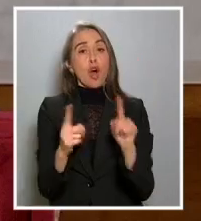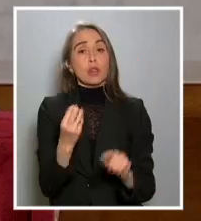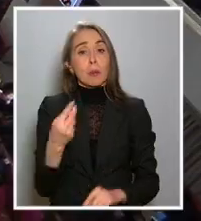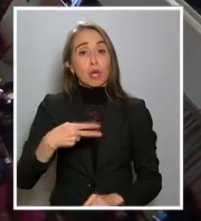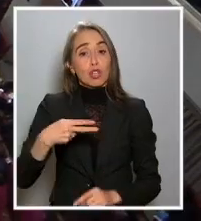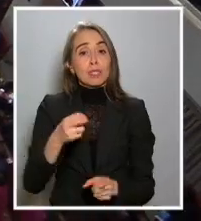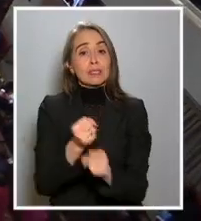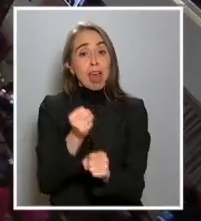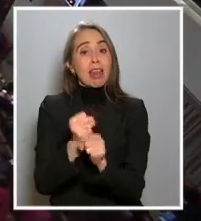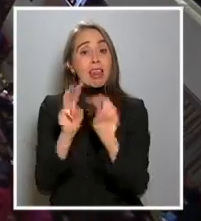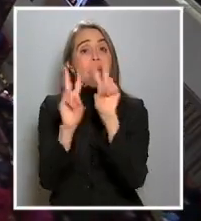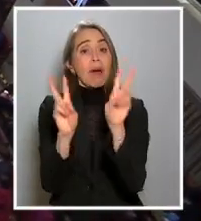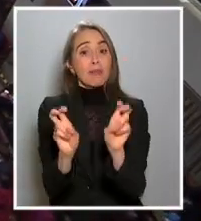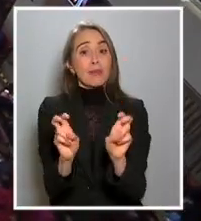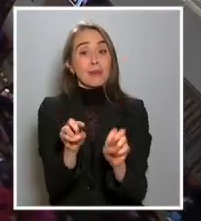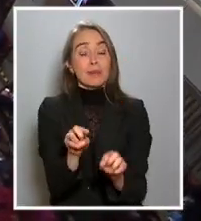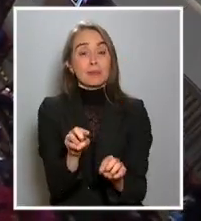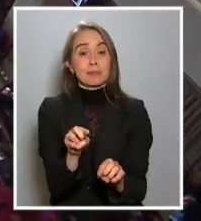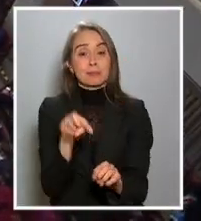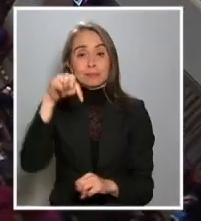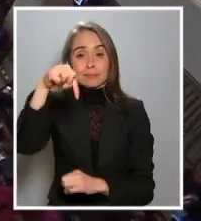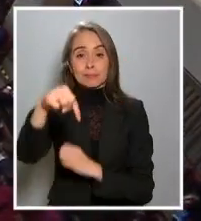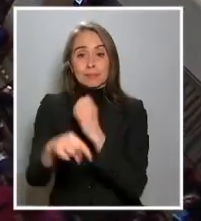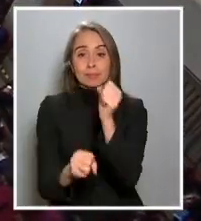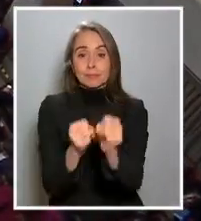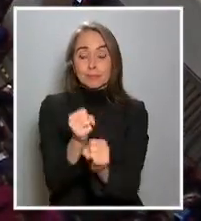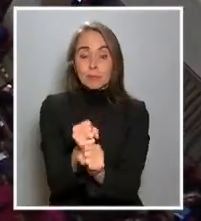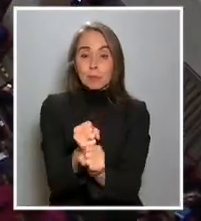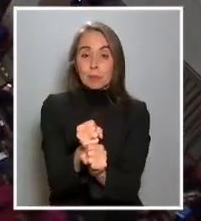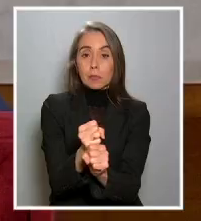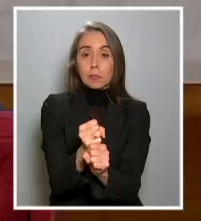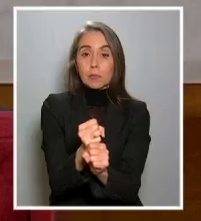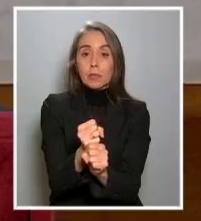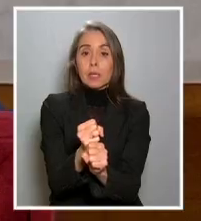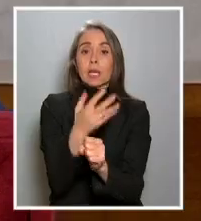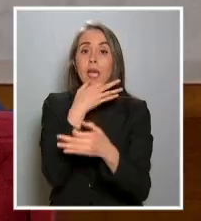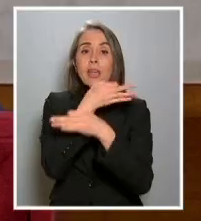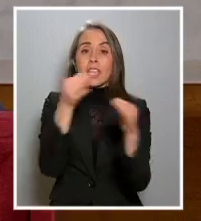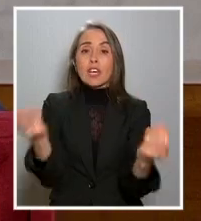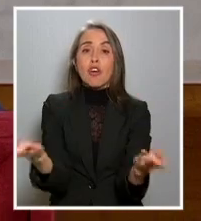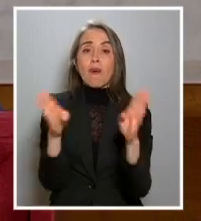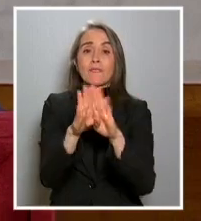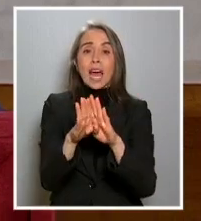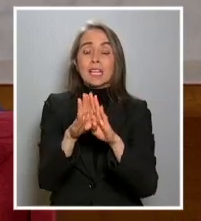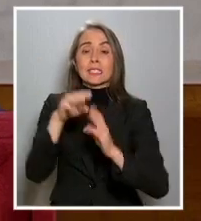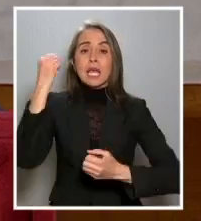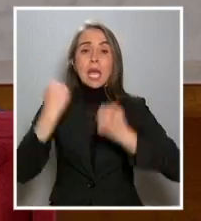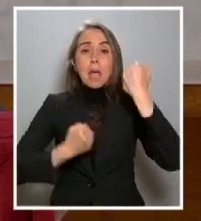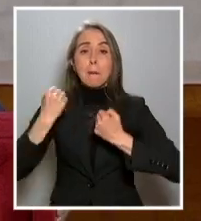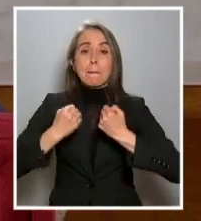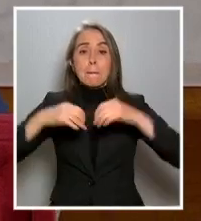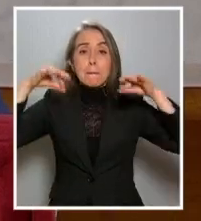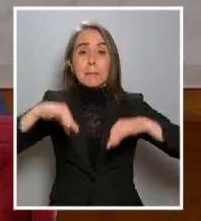laboral es que este año se revirtió el anuncio de cierre de la siderúrgica